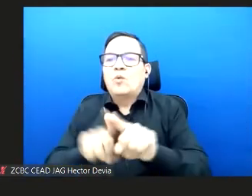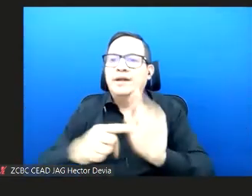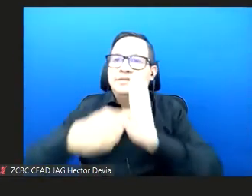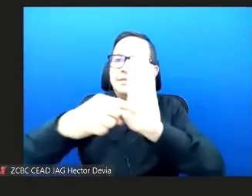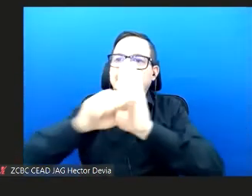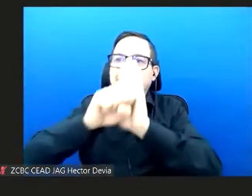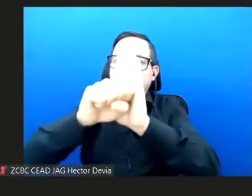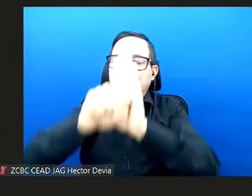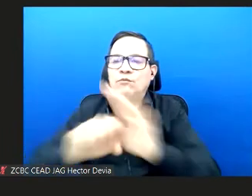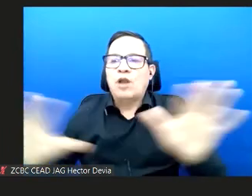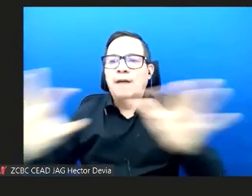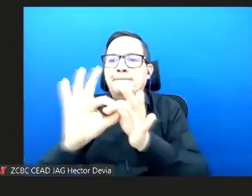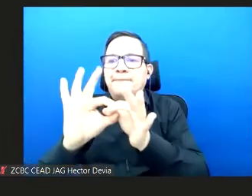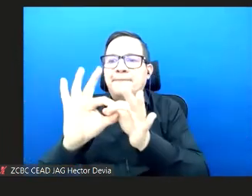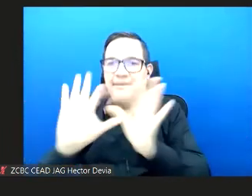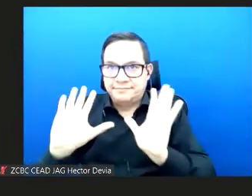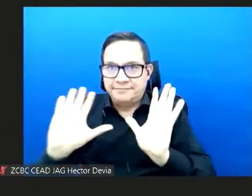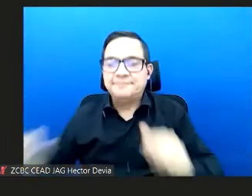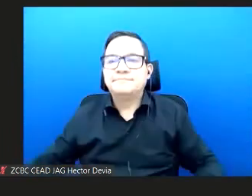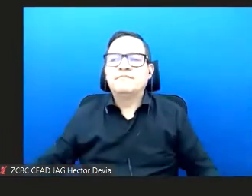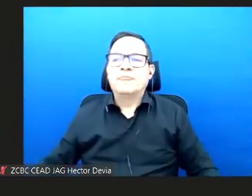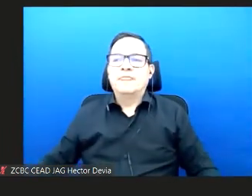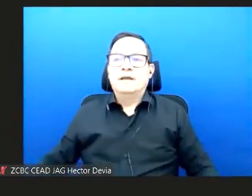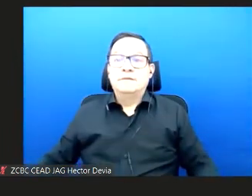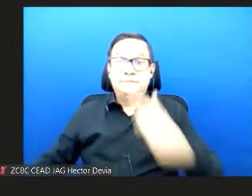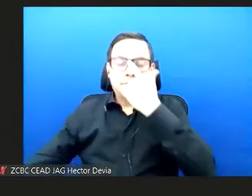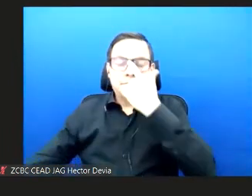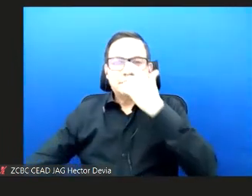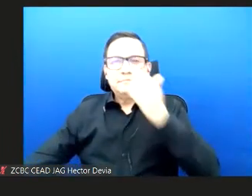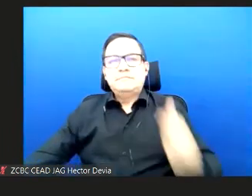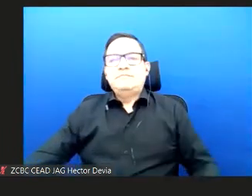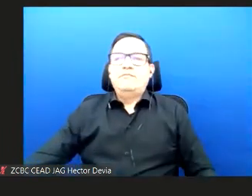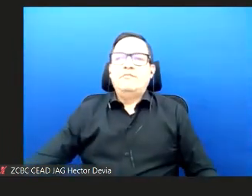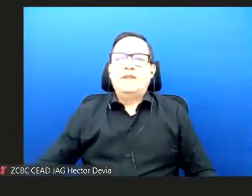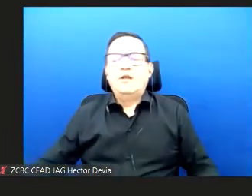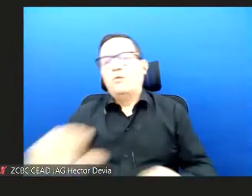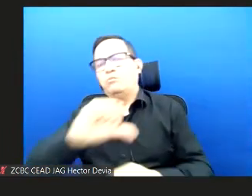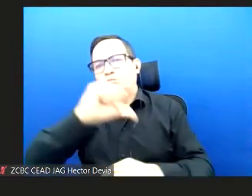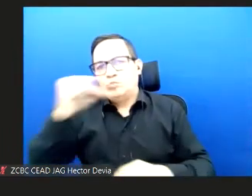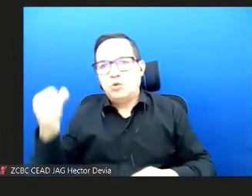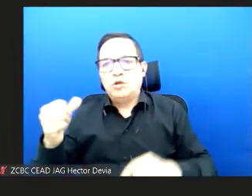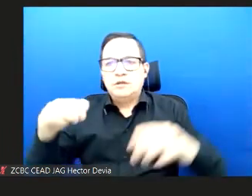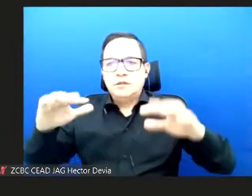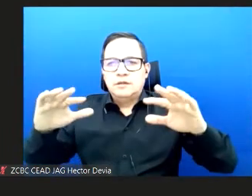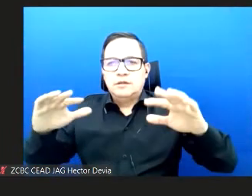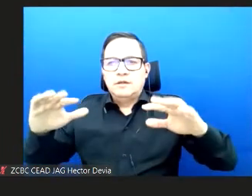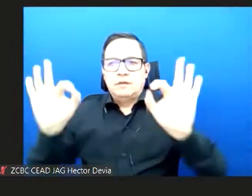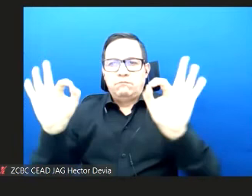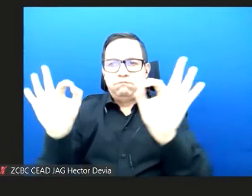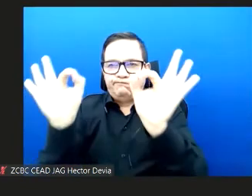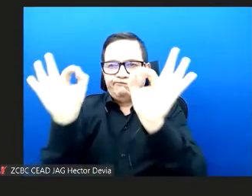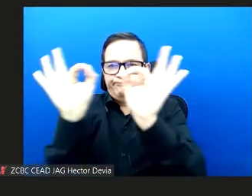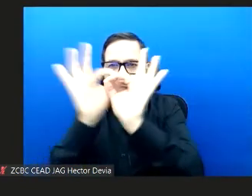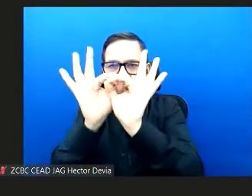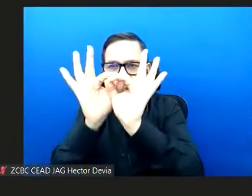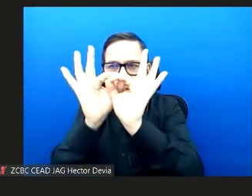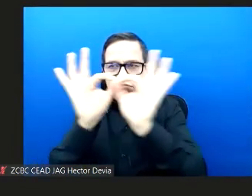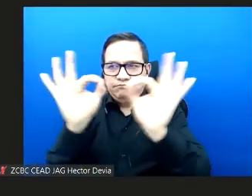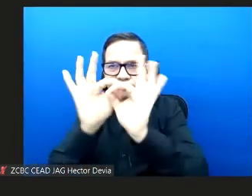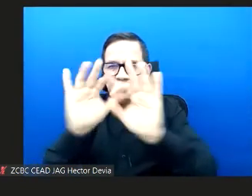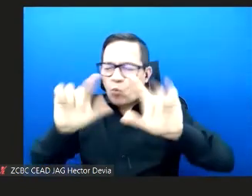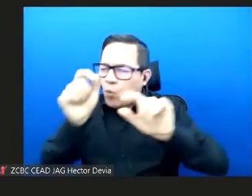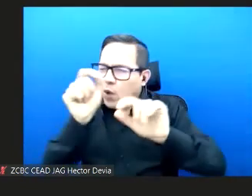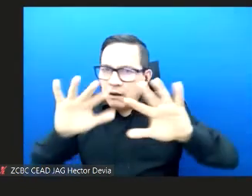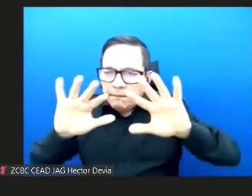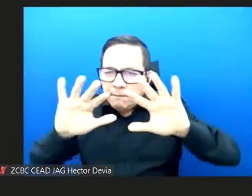unión. Bien, vamos con intersección de conjuntos. La intersección